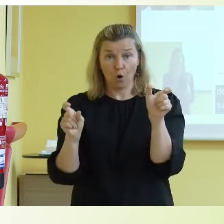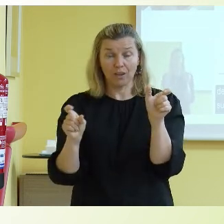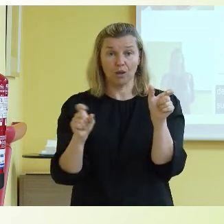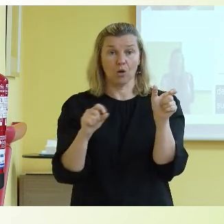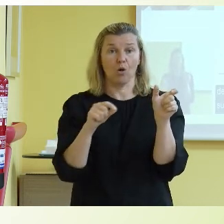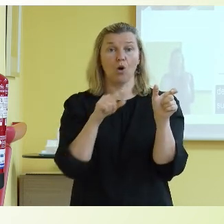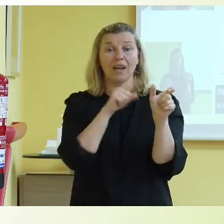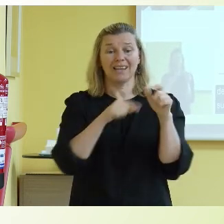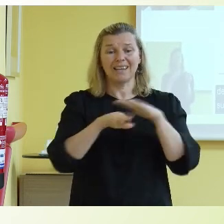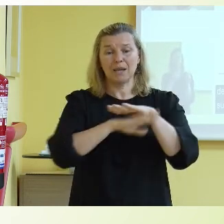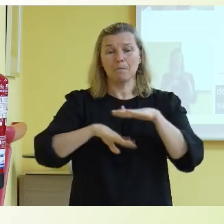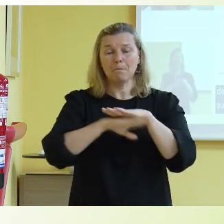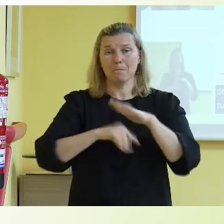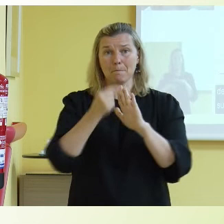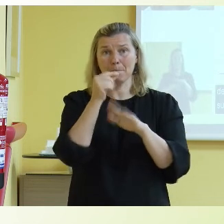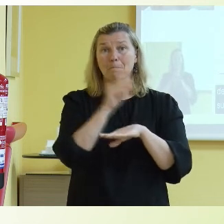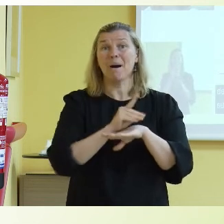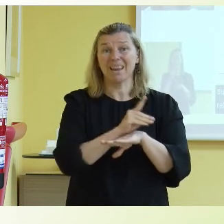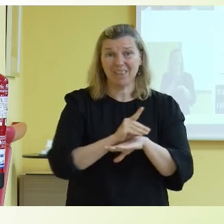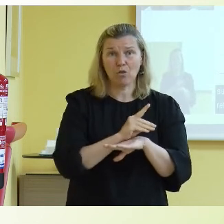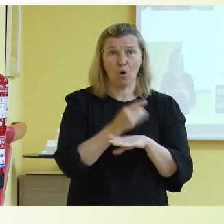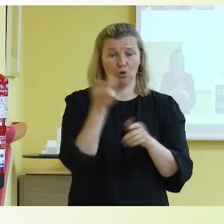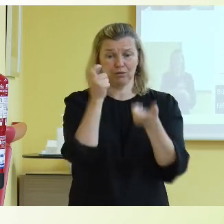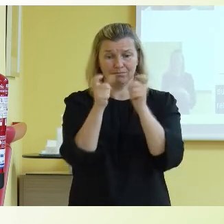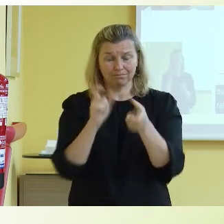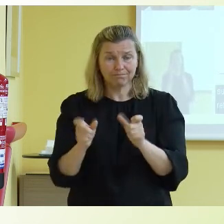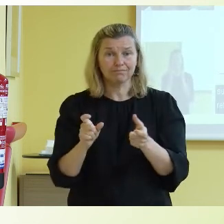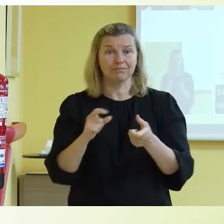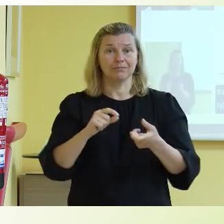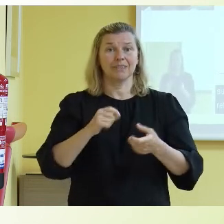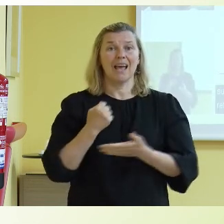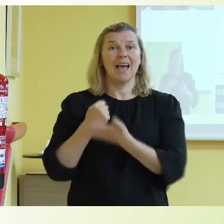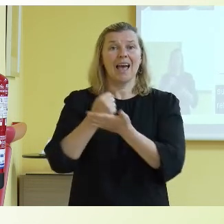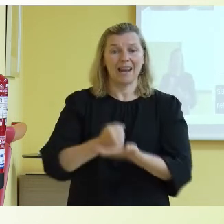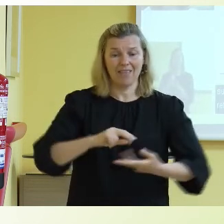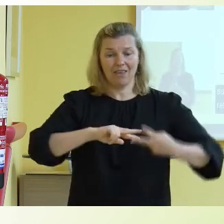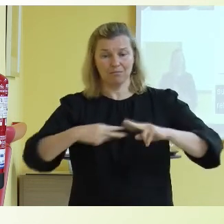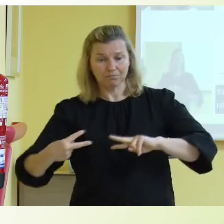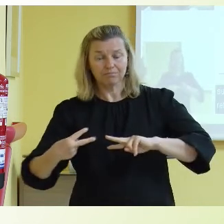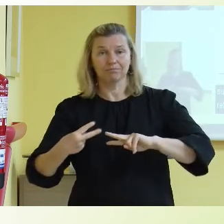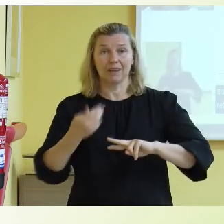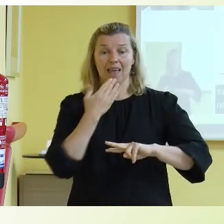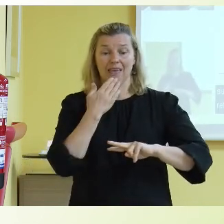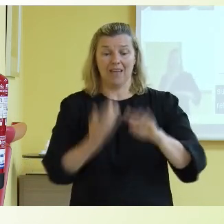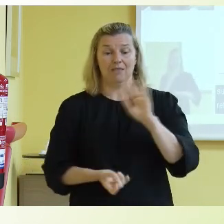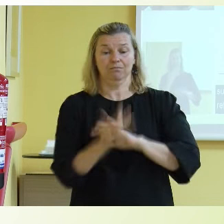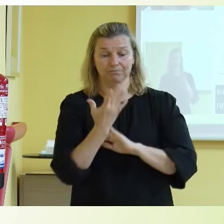de datos, además de datos de prevalencia, el tipo de herencia y la edad de aparición de la